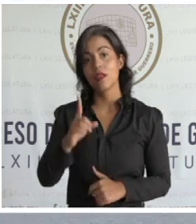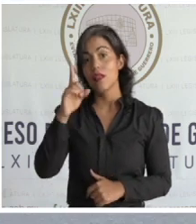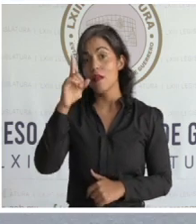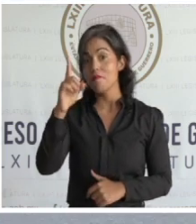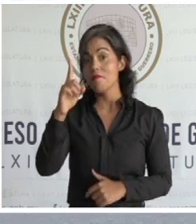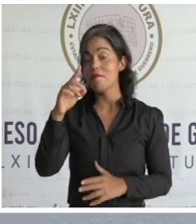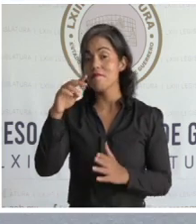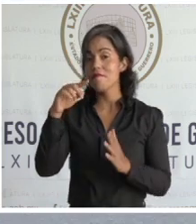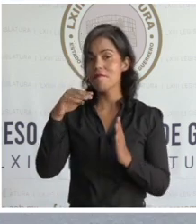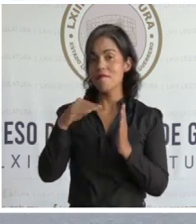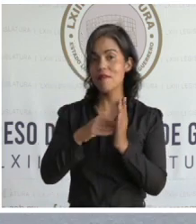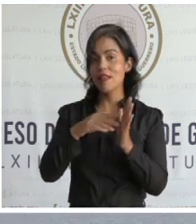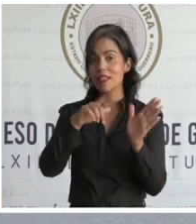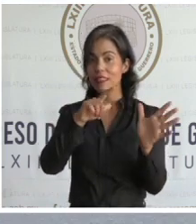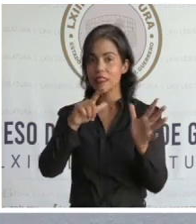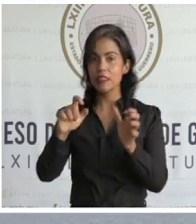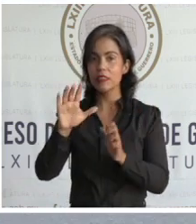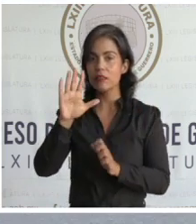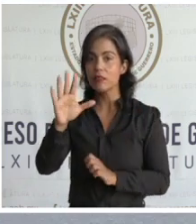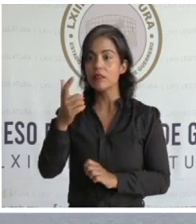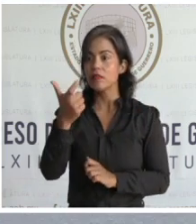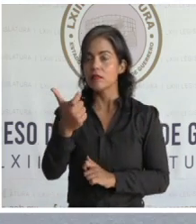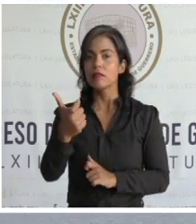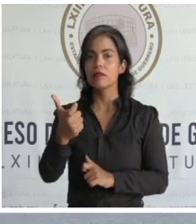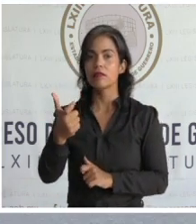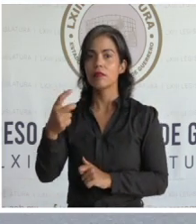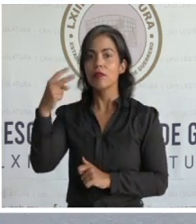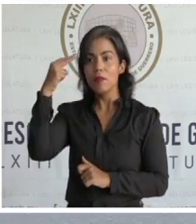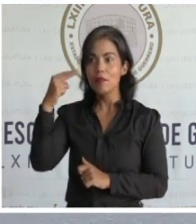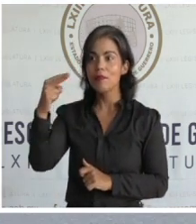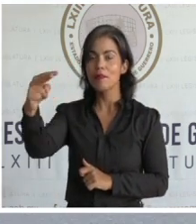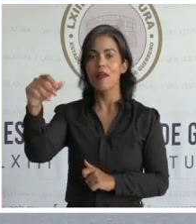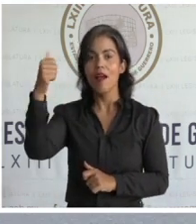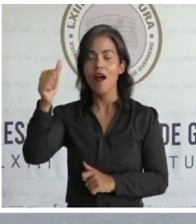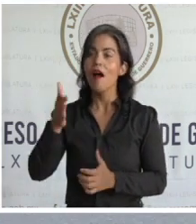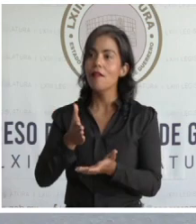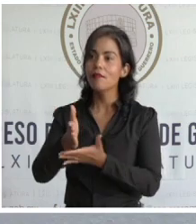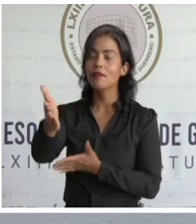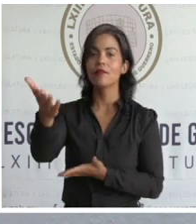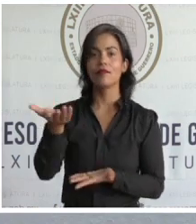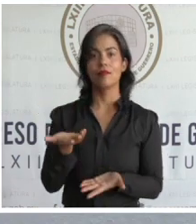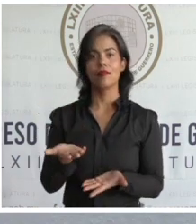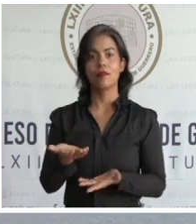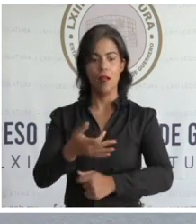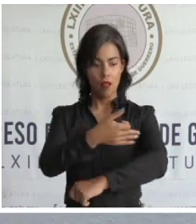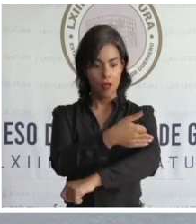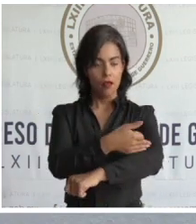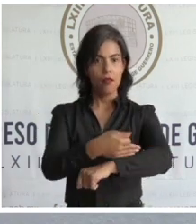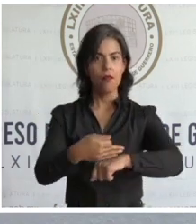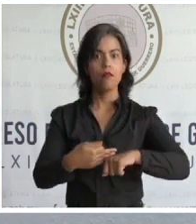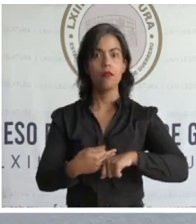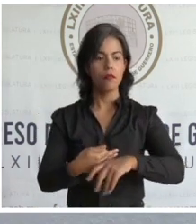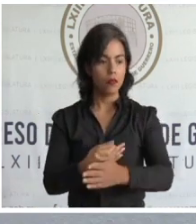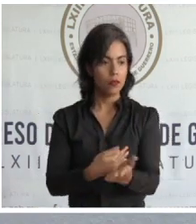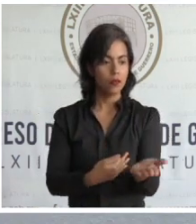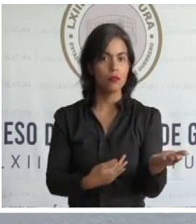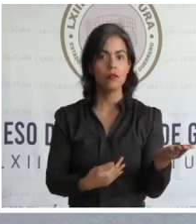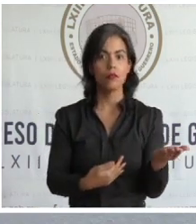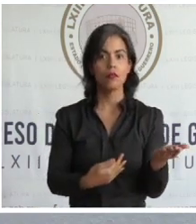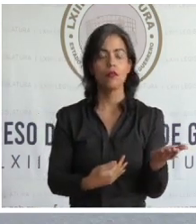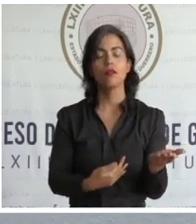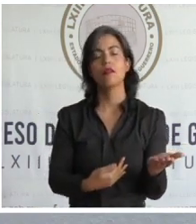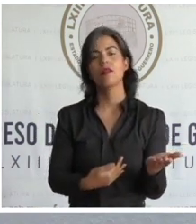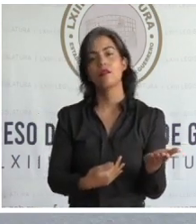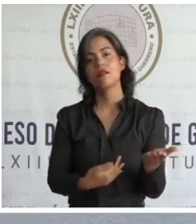para visitar la playa, por lo que genera un gasto para las familias en un contexto de